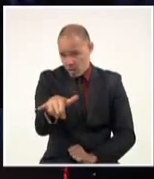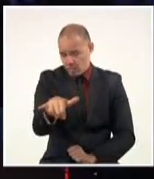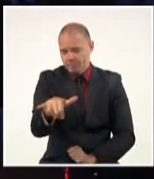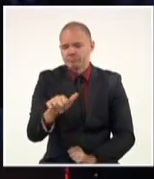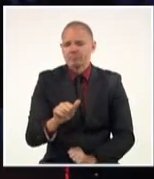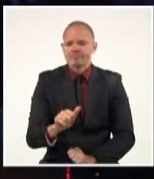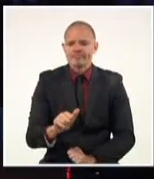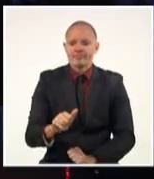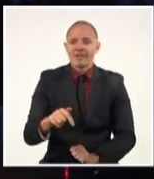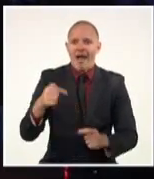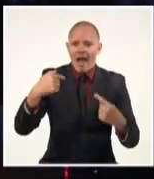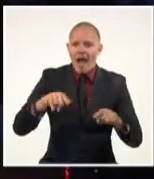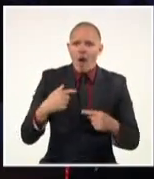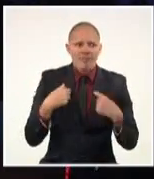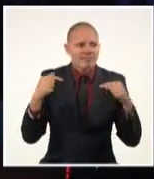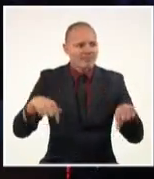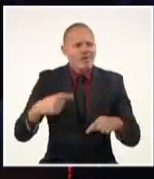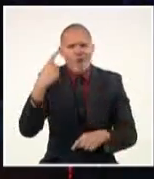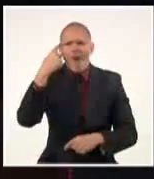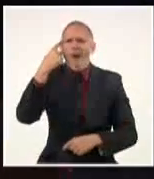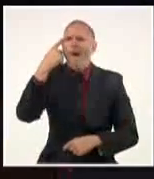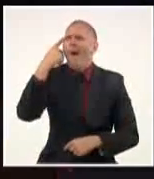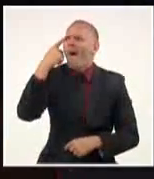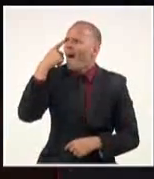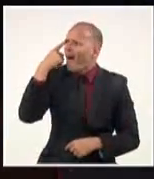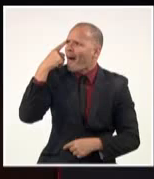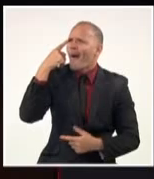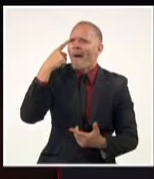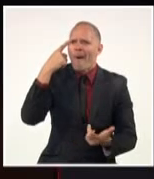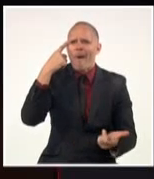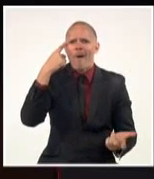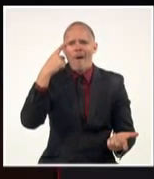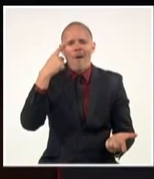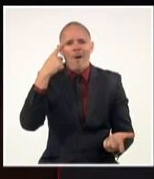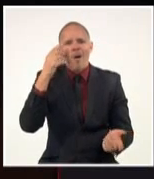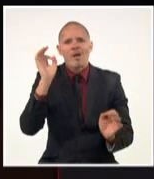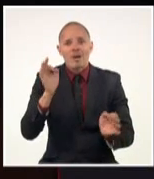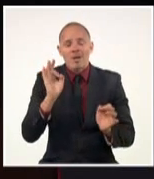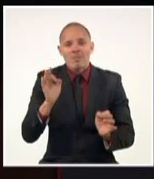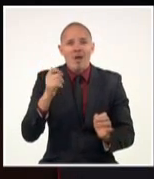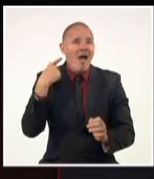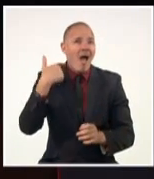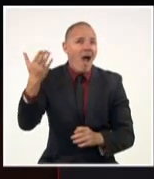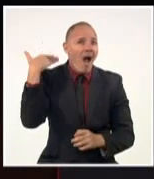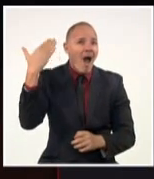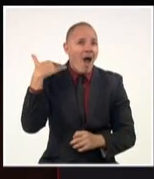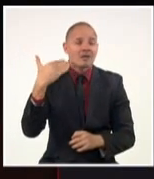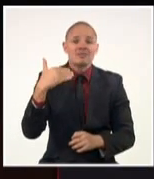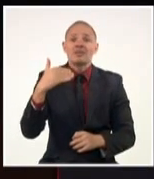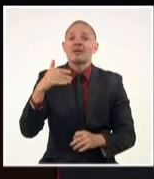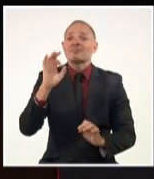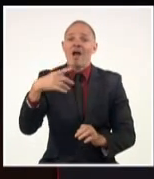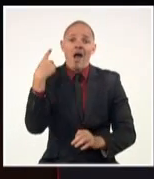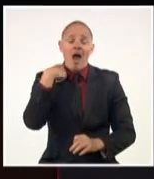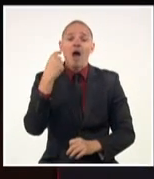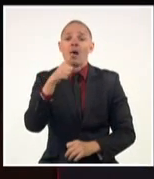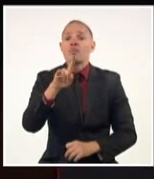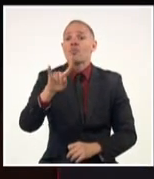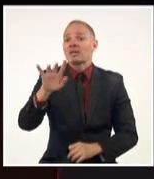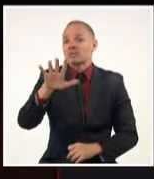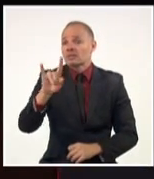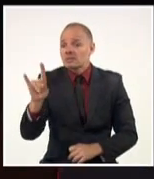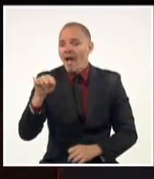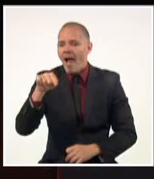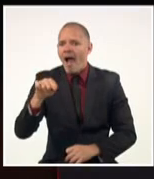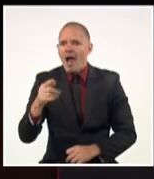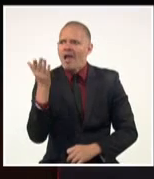lugar en que Fidel habló al pueblo el primer día del primer año de la revolución, lo cual marcaría